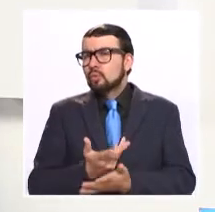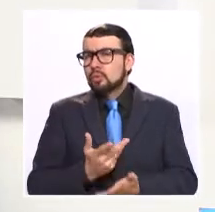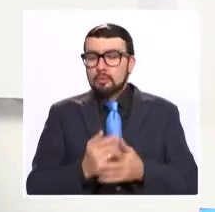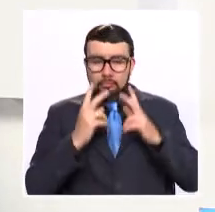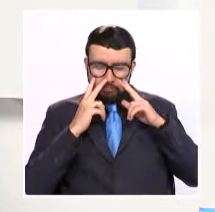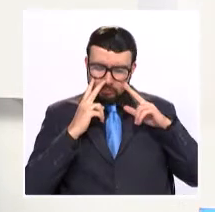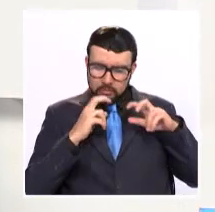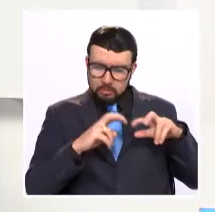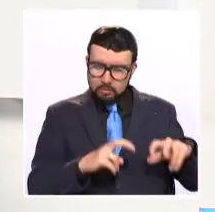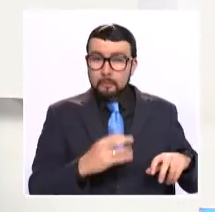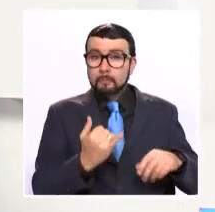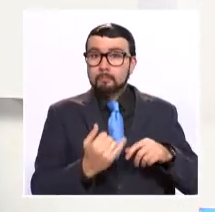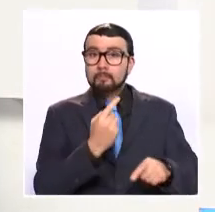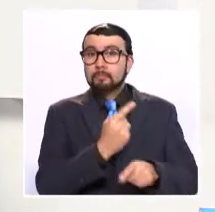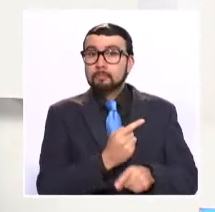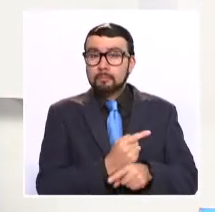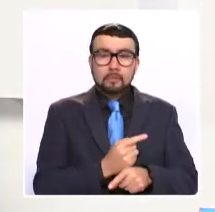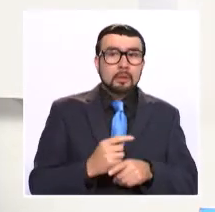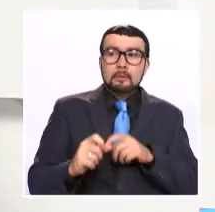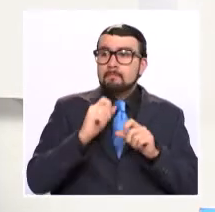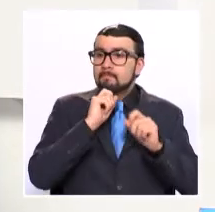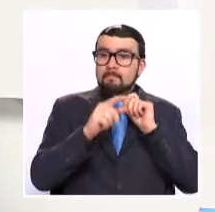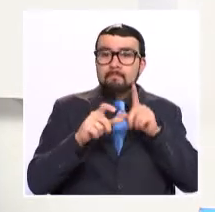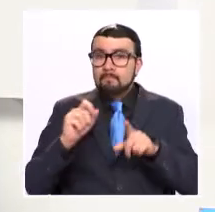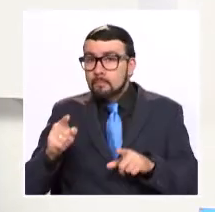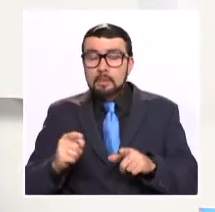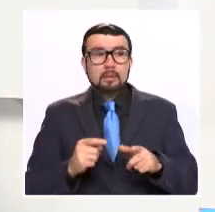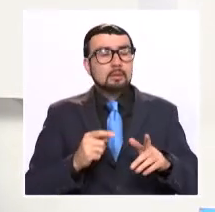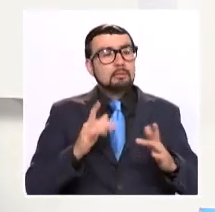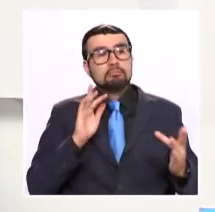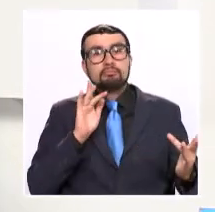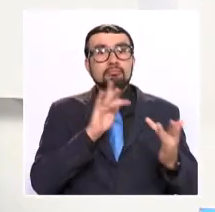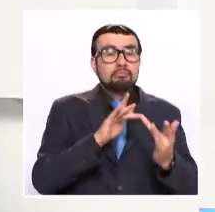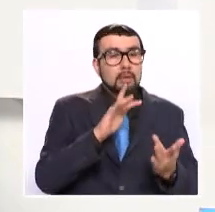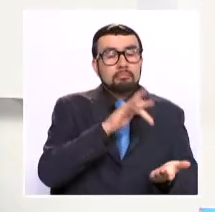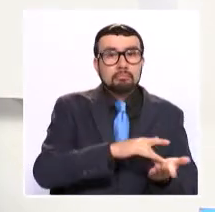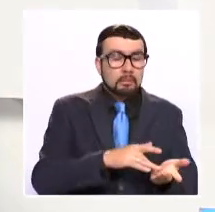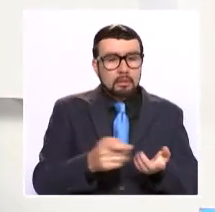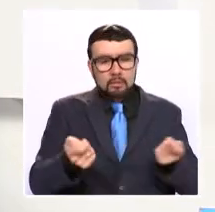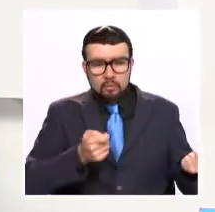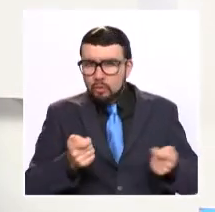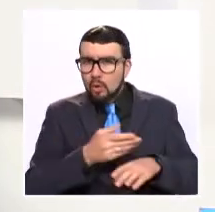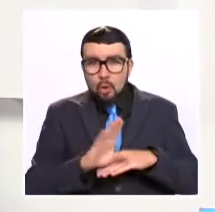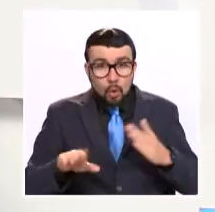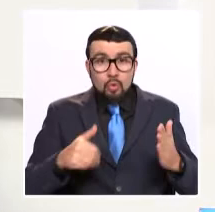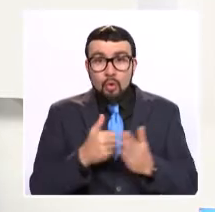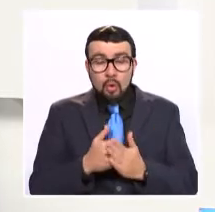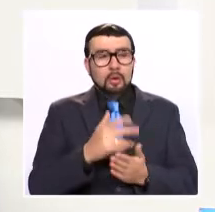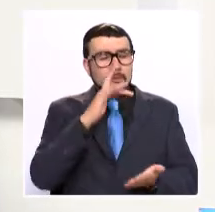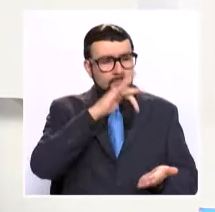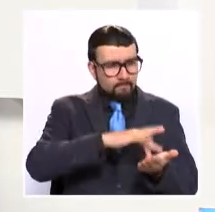revisemos, consultemos y nos asesoremos para que todos estemos